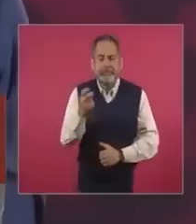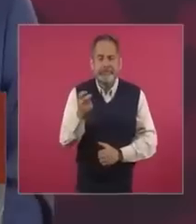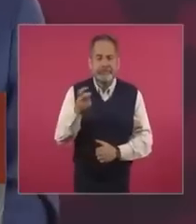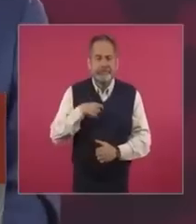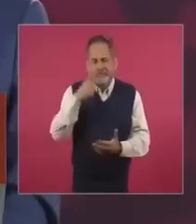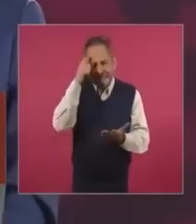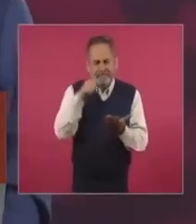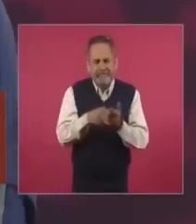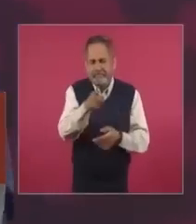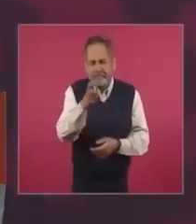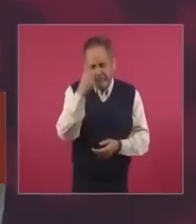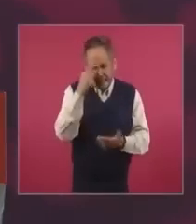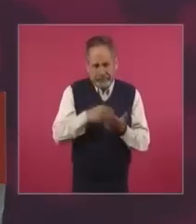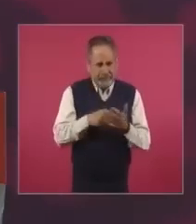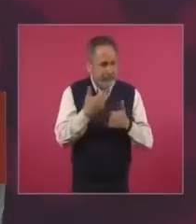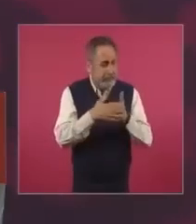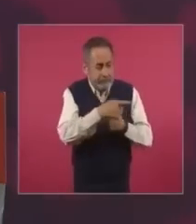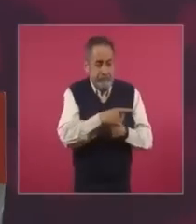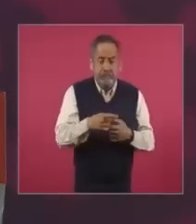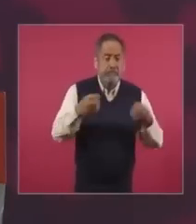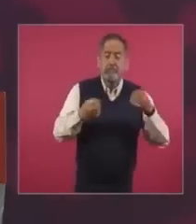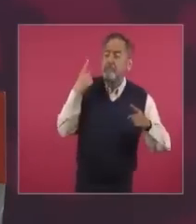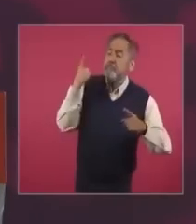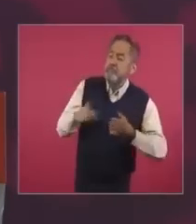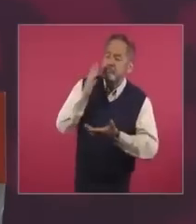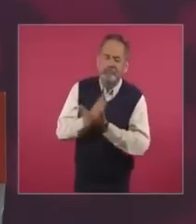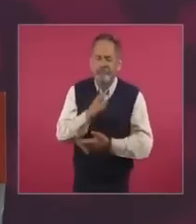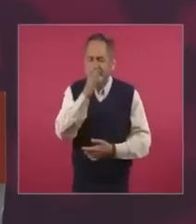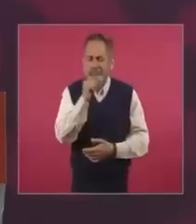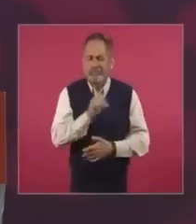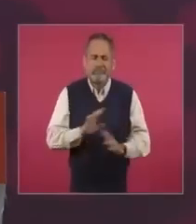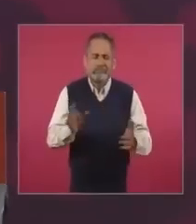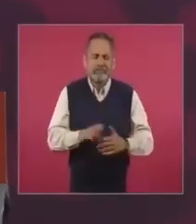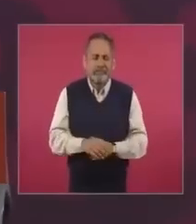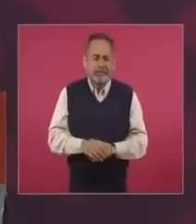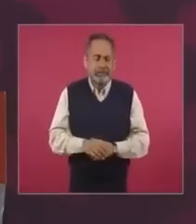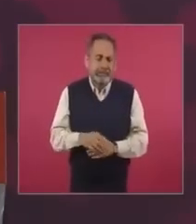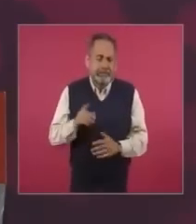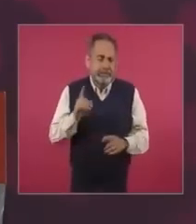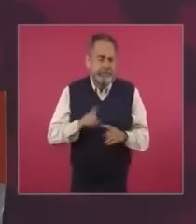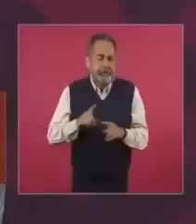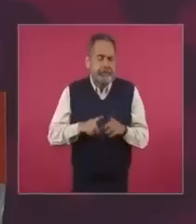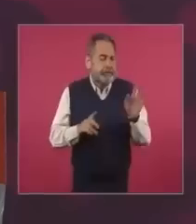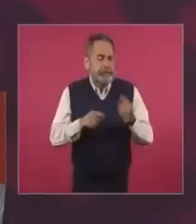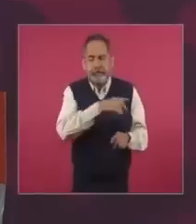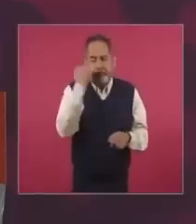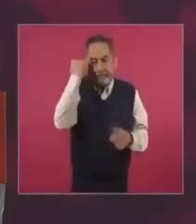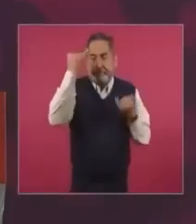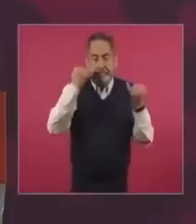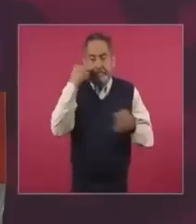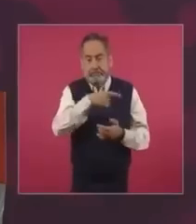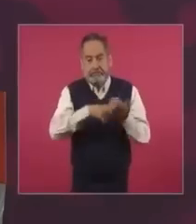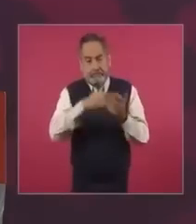a la representante de Comercio de Estados Unidos, Katherine Tai, en la cual solicitan que, pues bueno, hagan algo